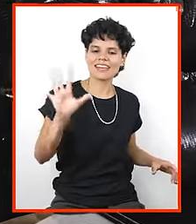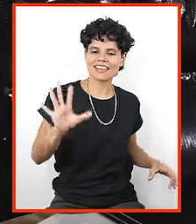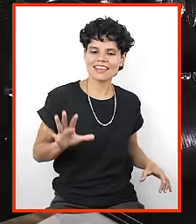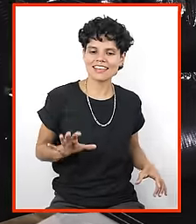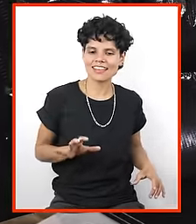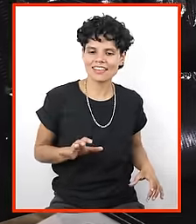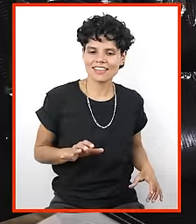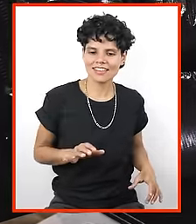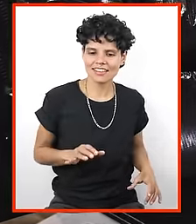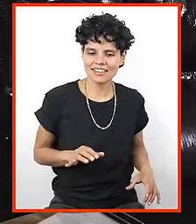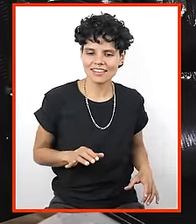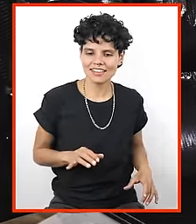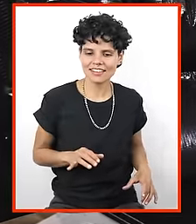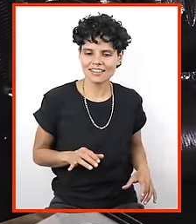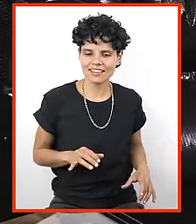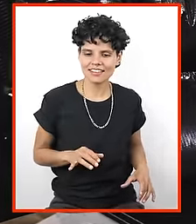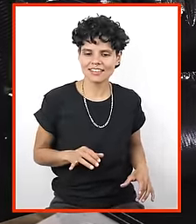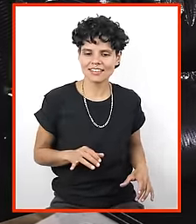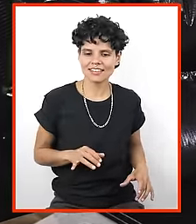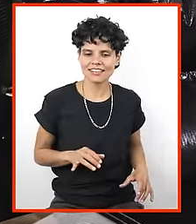Ah.